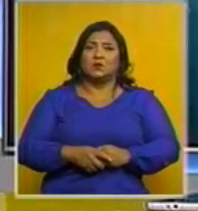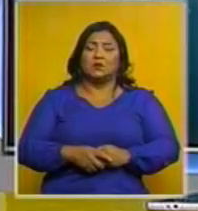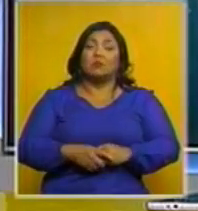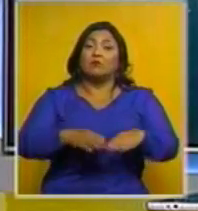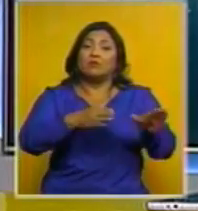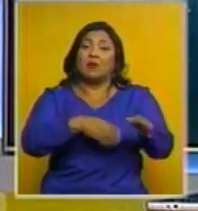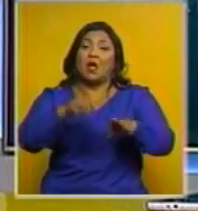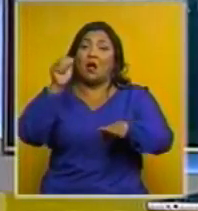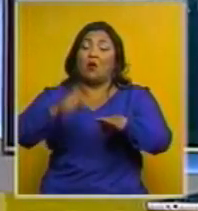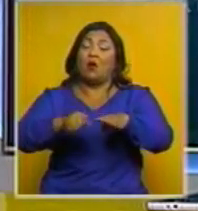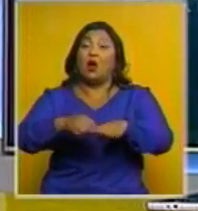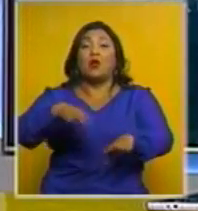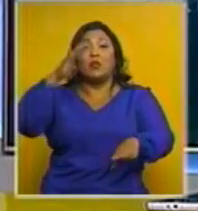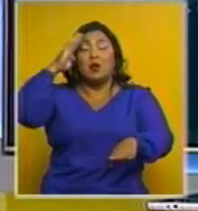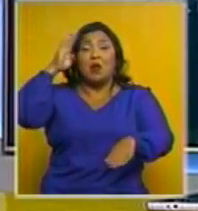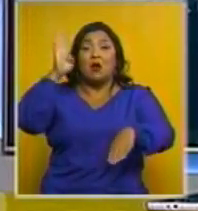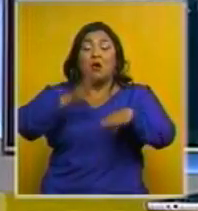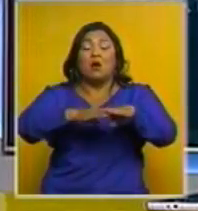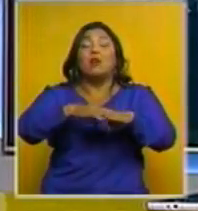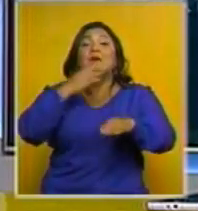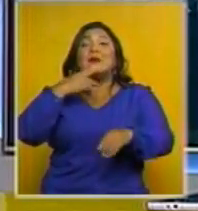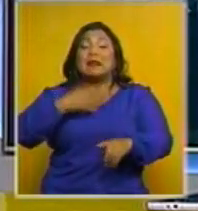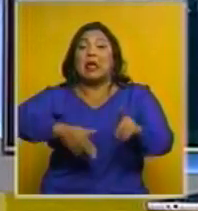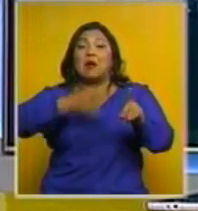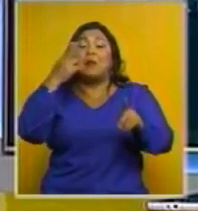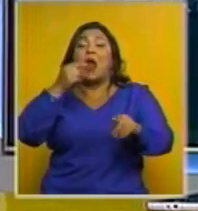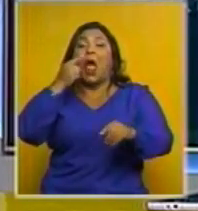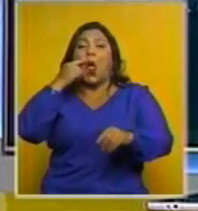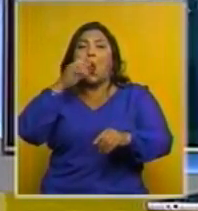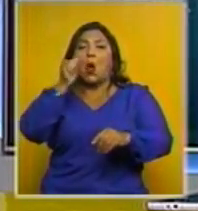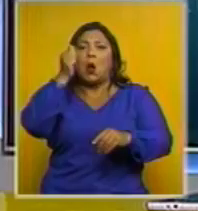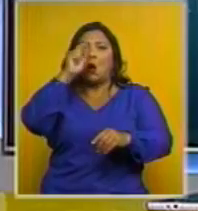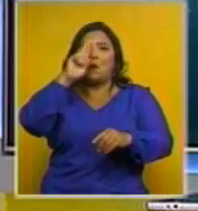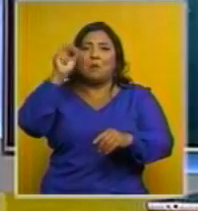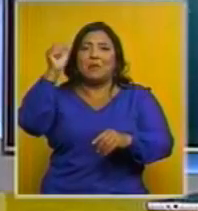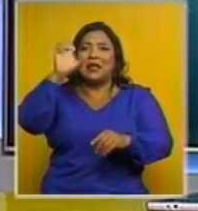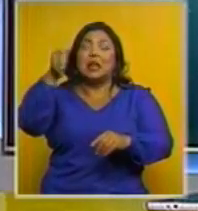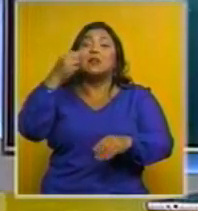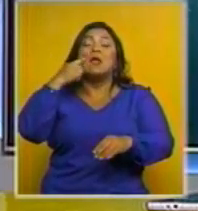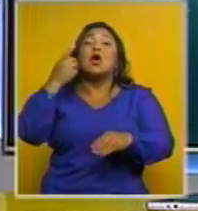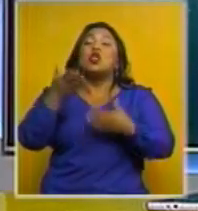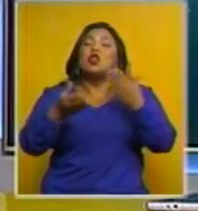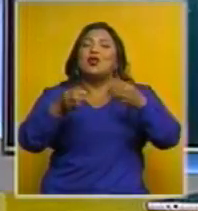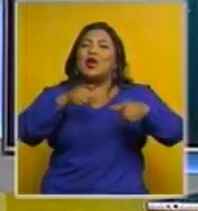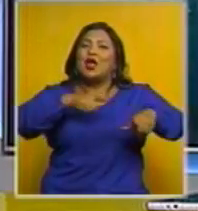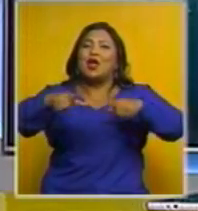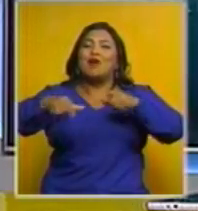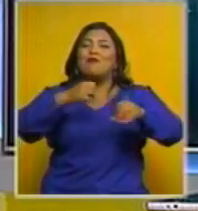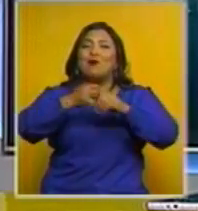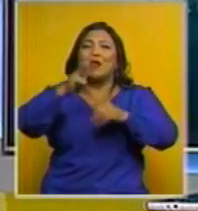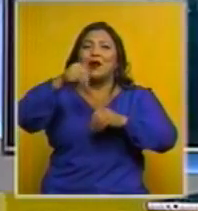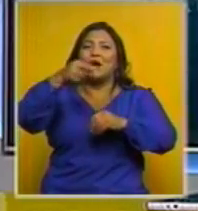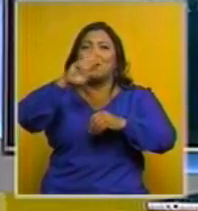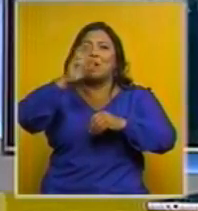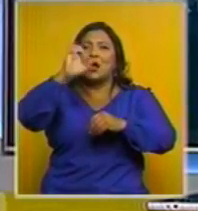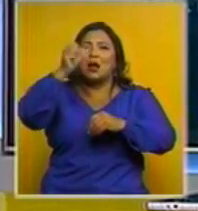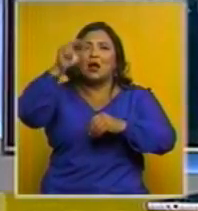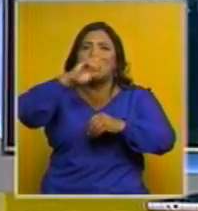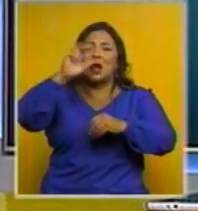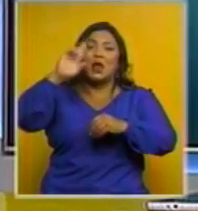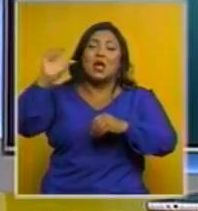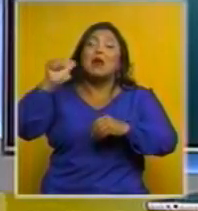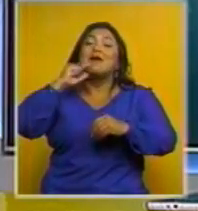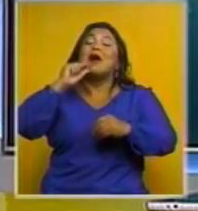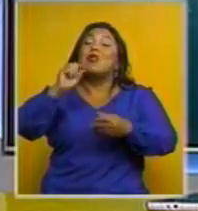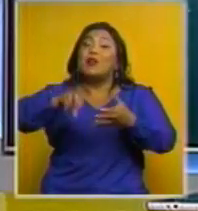Y abogados del policía acusado de disparar al ciudadano Andrés Padilla en los desmanes registrados en Mascarilla, en la provincia de Imbabura, presentaron un nuevo video de